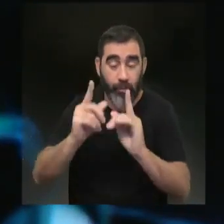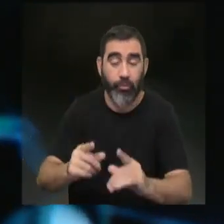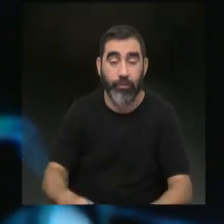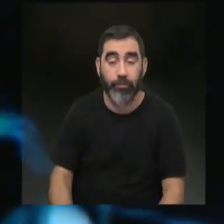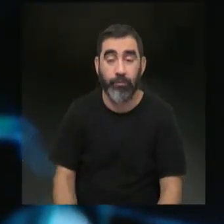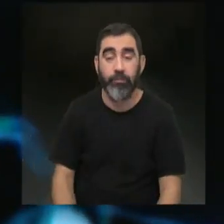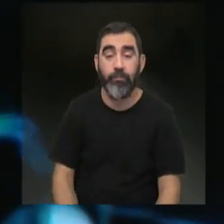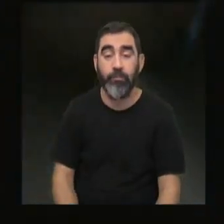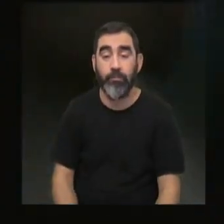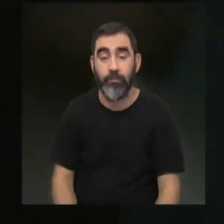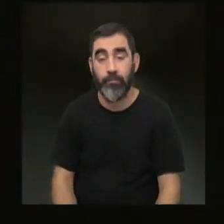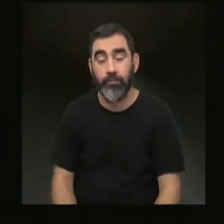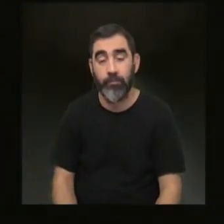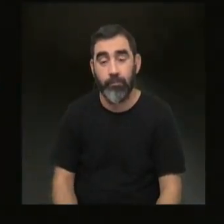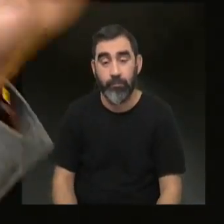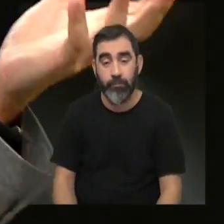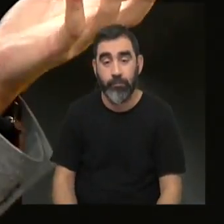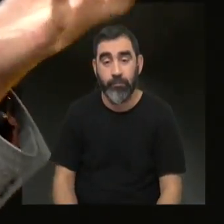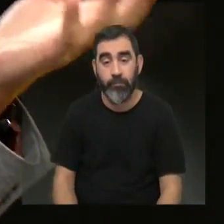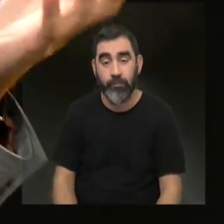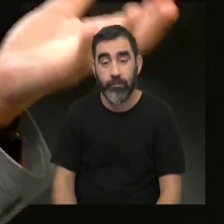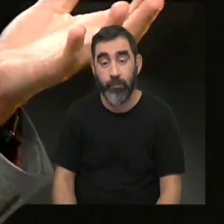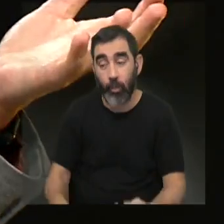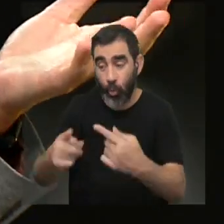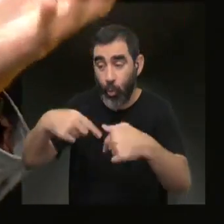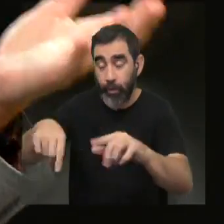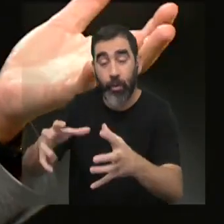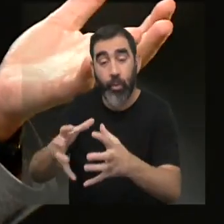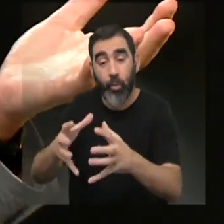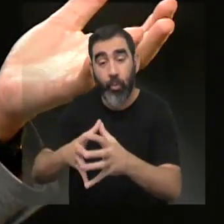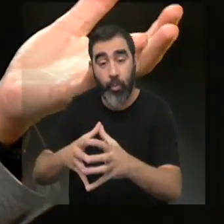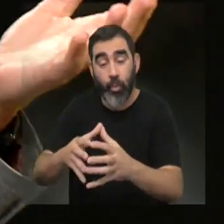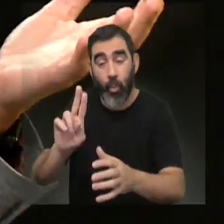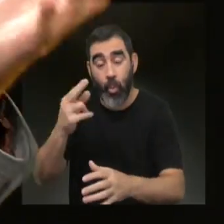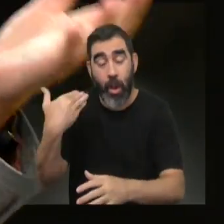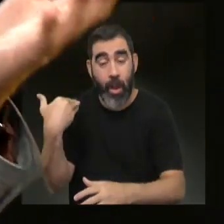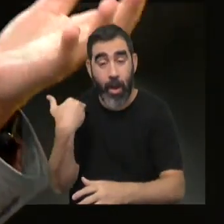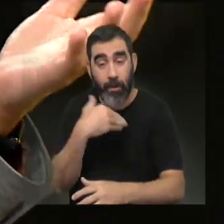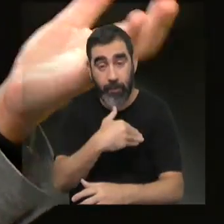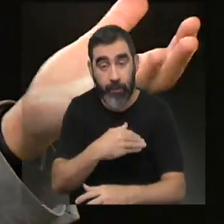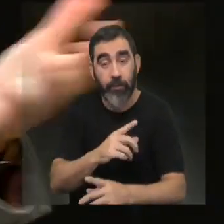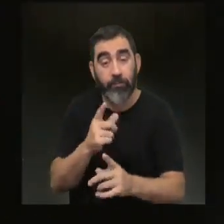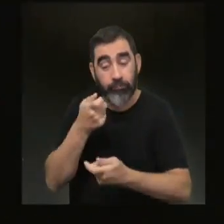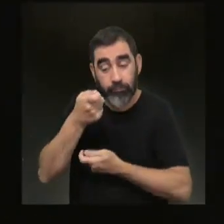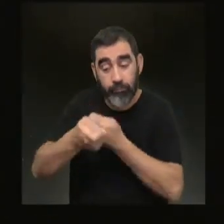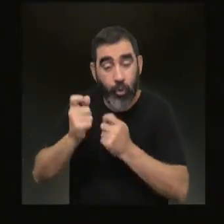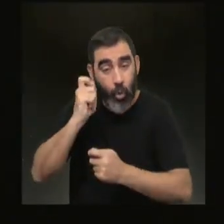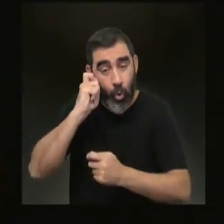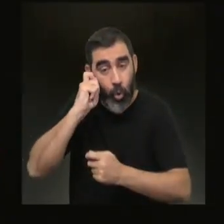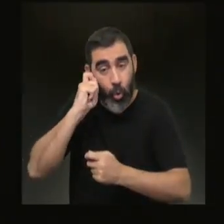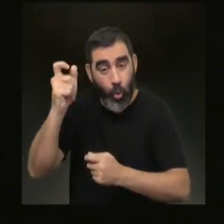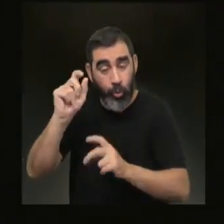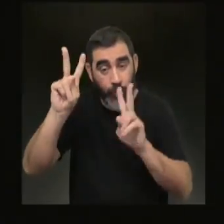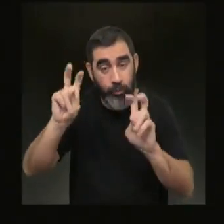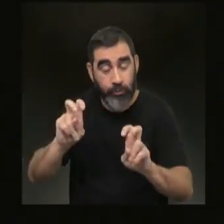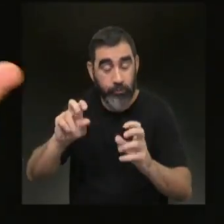también. Sebastián, ustedes son parte de un grupo binacional y además de estar construyendo conocimiento de punta en